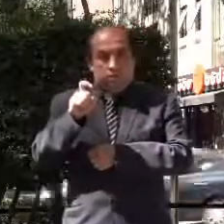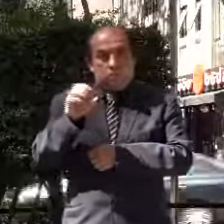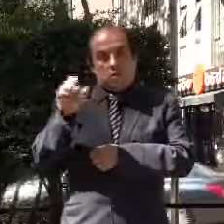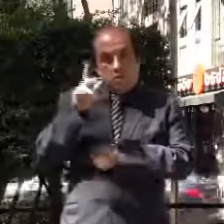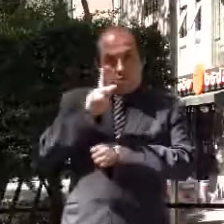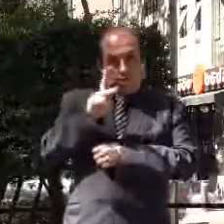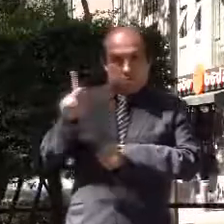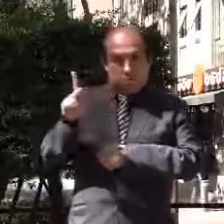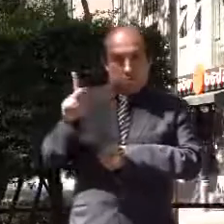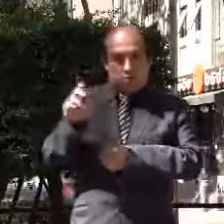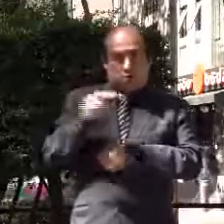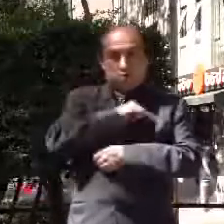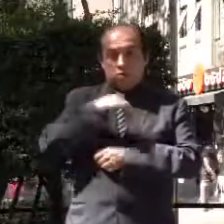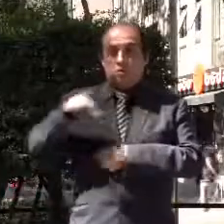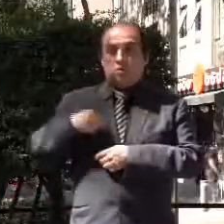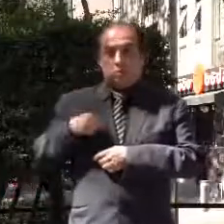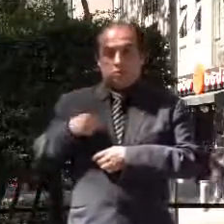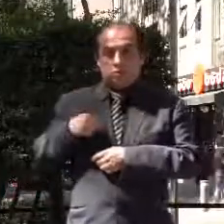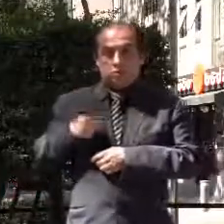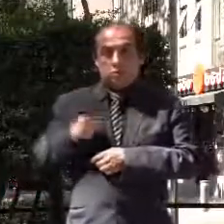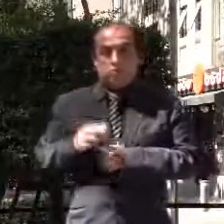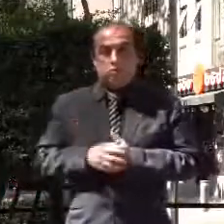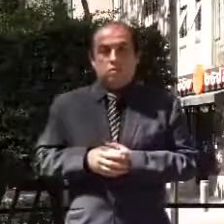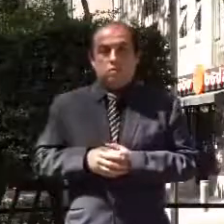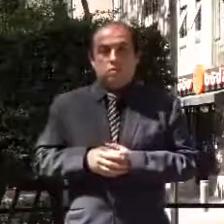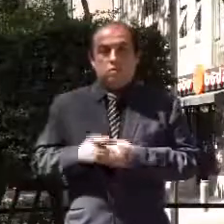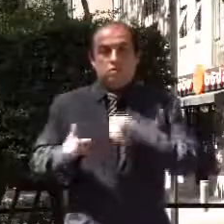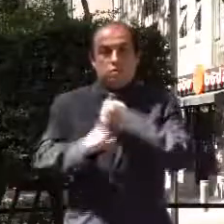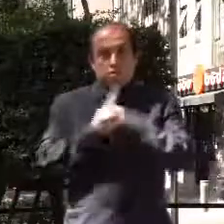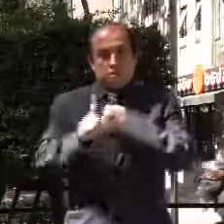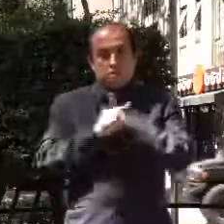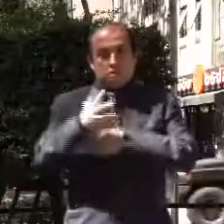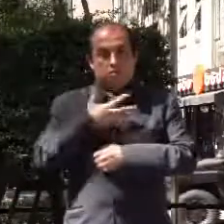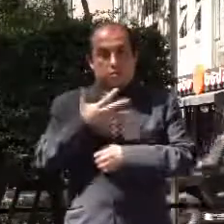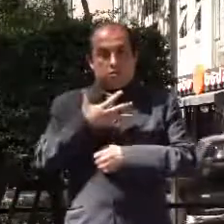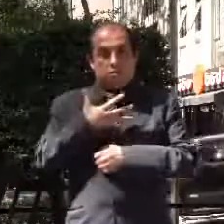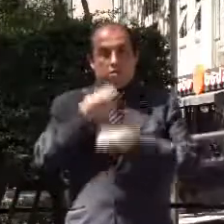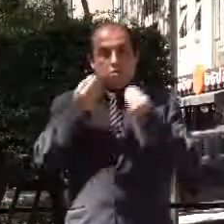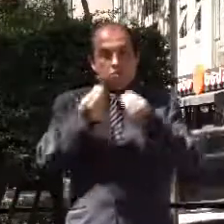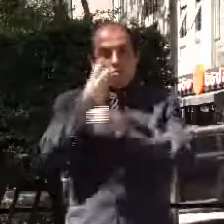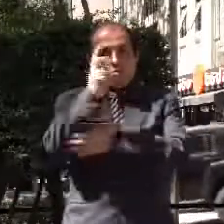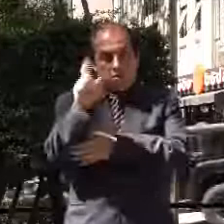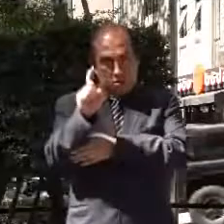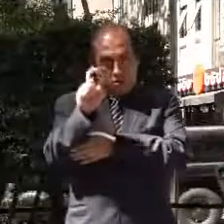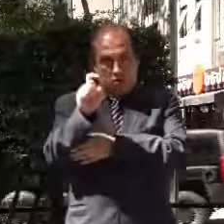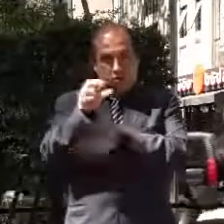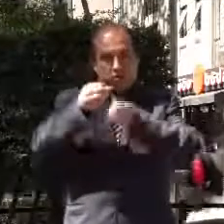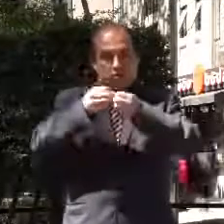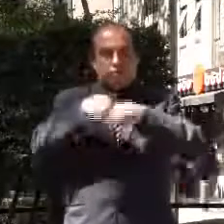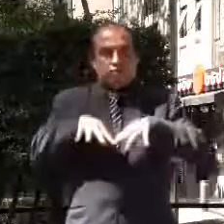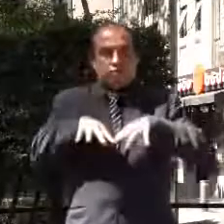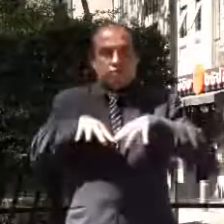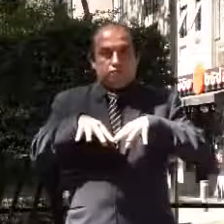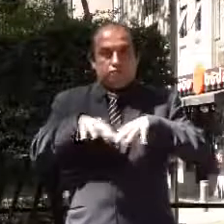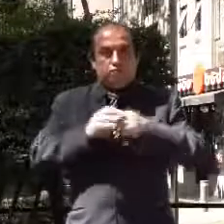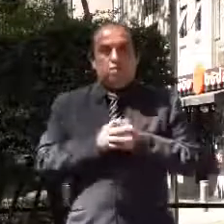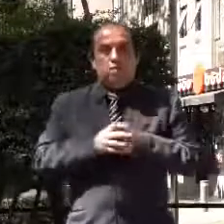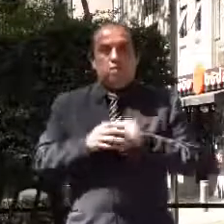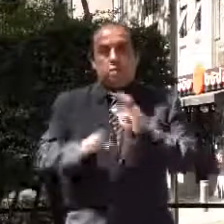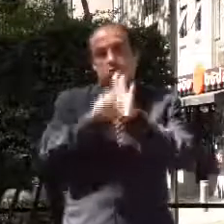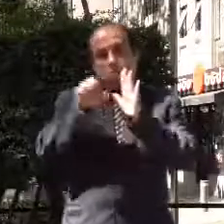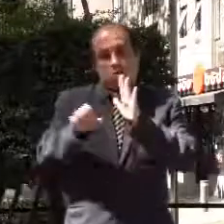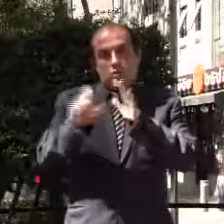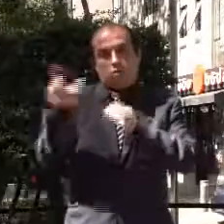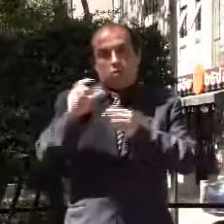poniente. Nosotros, el problema que se ha tenido es que mucha de esta agua se perdía. Te pongo un ejemplo,